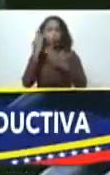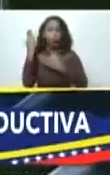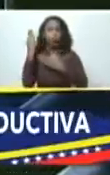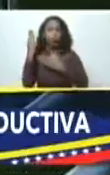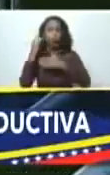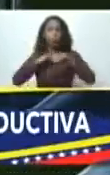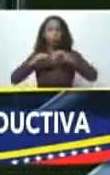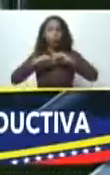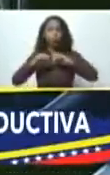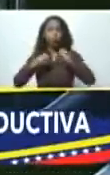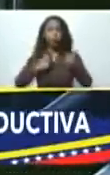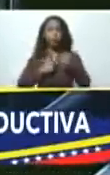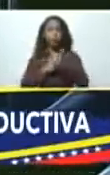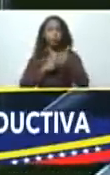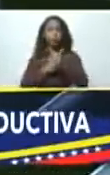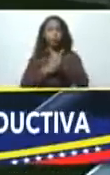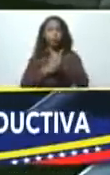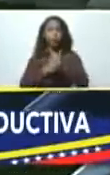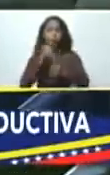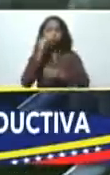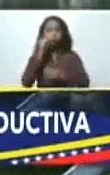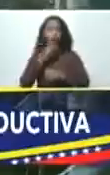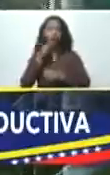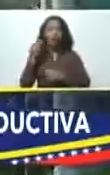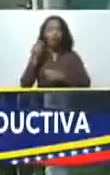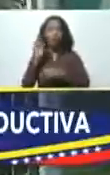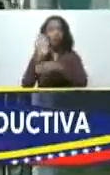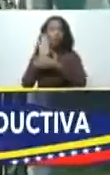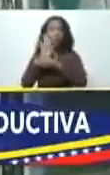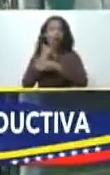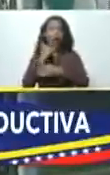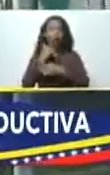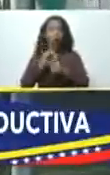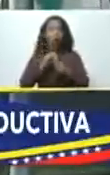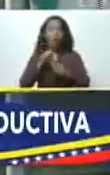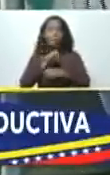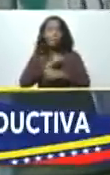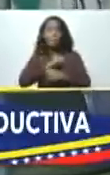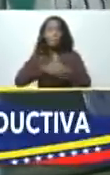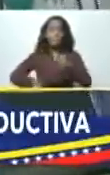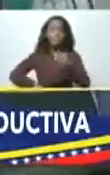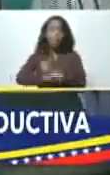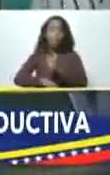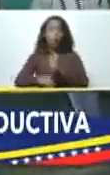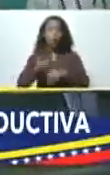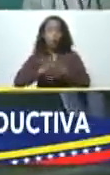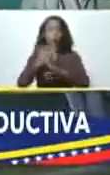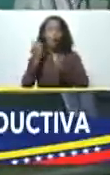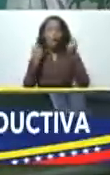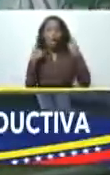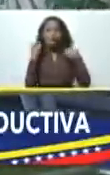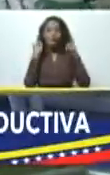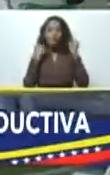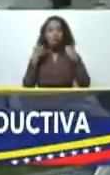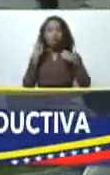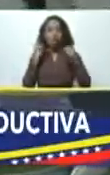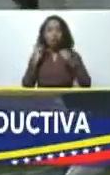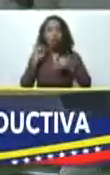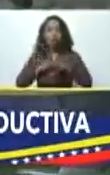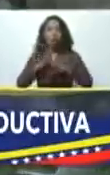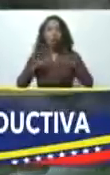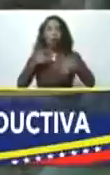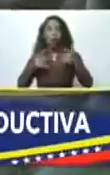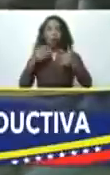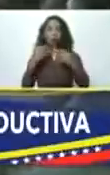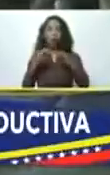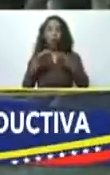automático asistido por un muchacho que cuida hace una patadita. Está estresada. Está estresada por la actividad, es